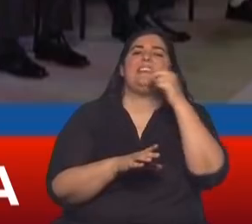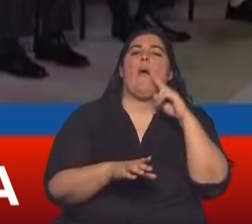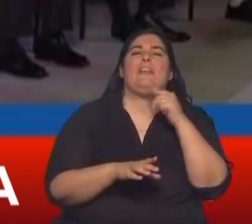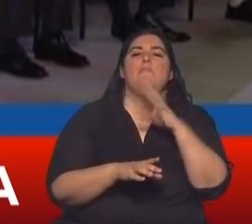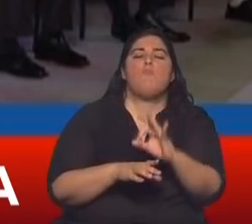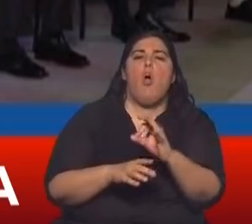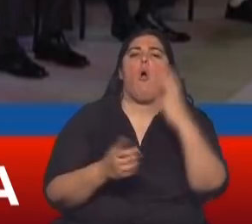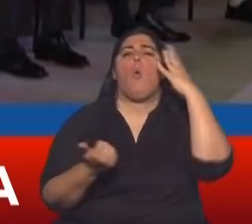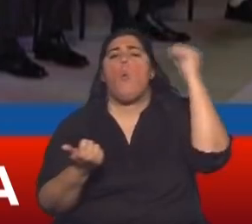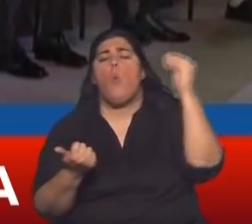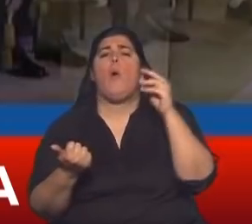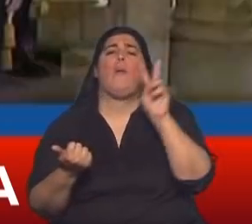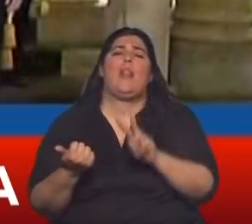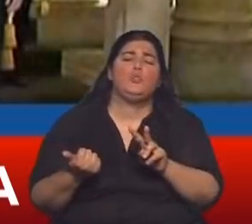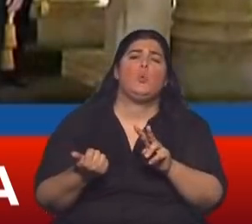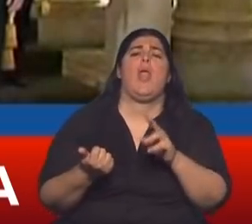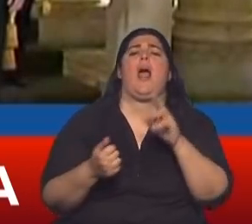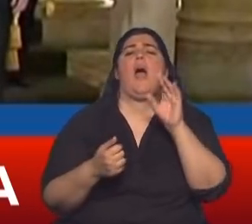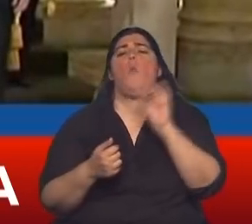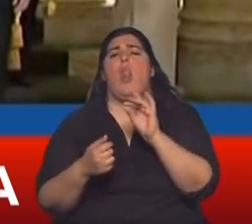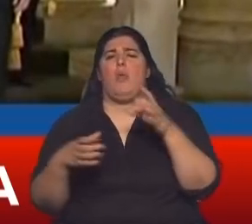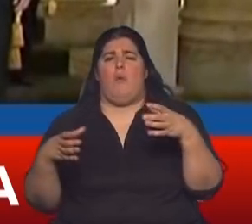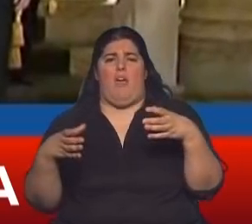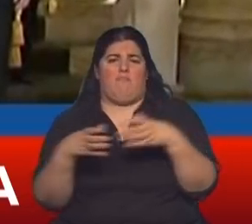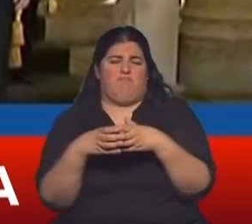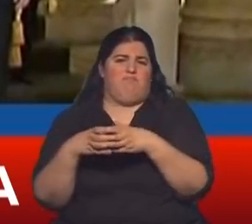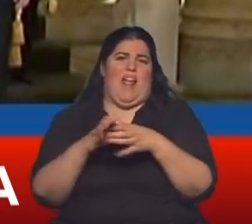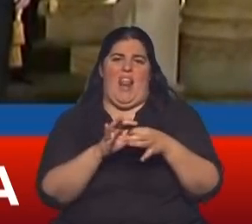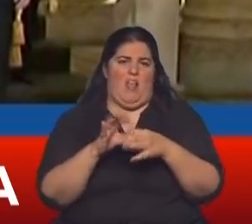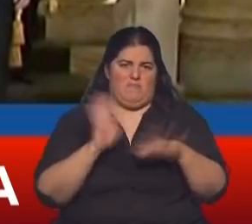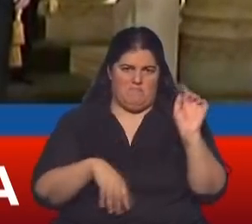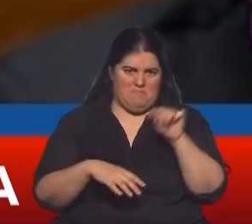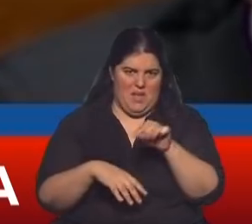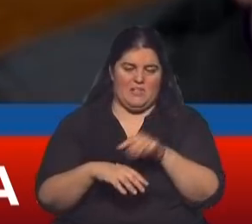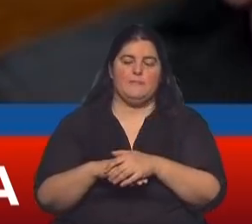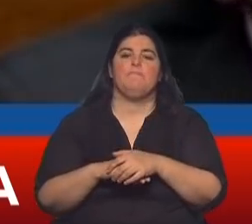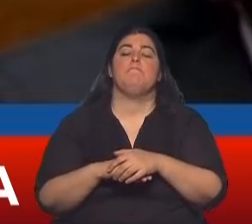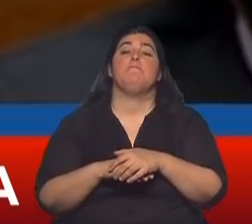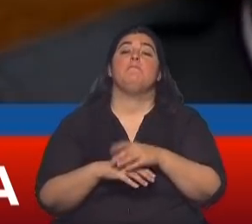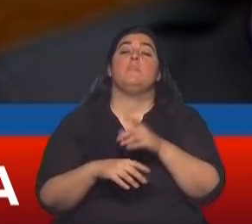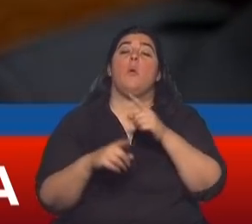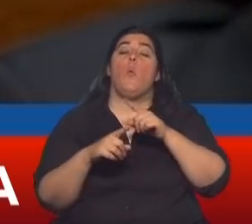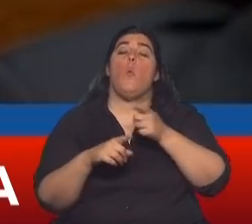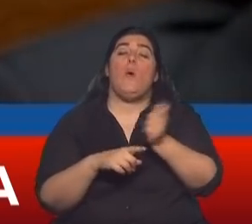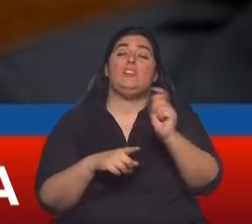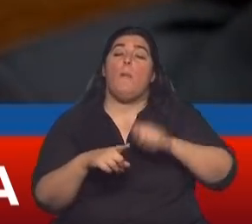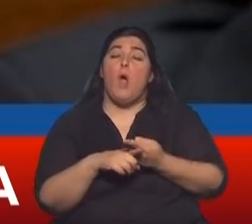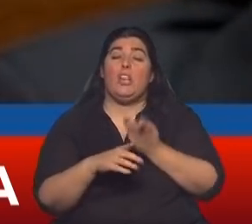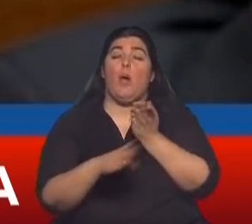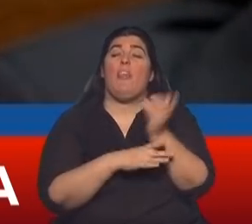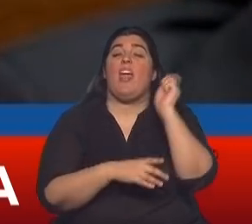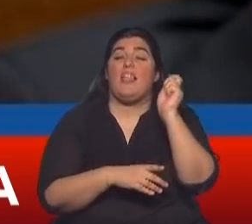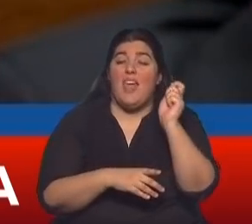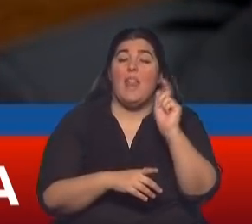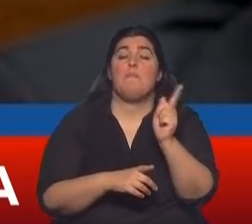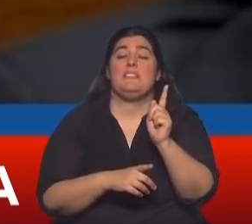Cuba, Venezuela y Bolivia entre sus principales aliados. El pedido de vacancia fue promovido por la congresista fujimorista de